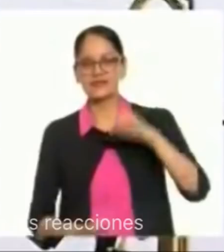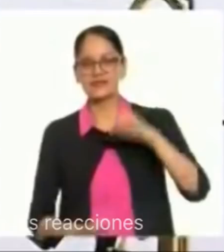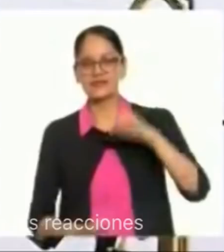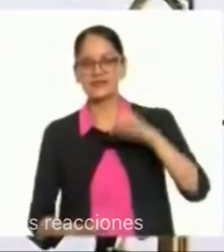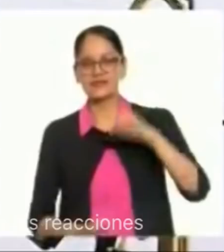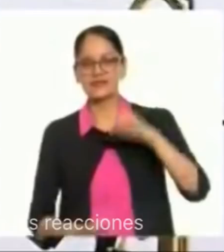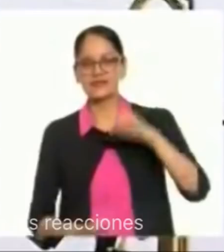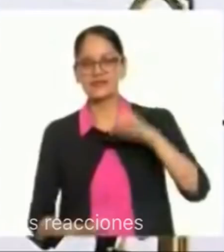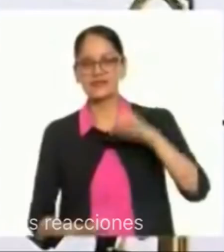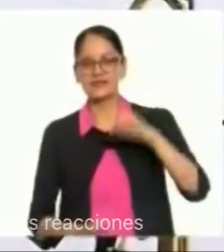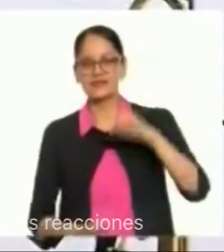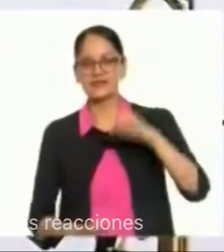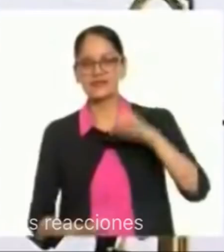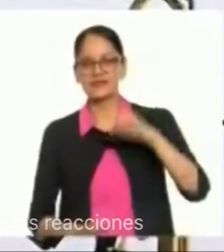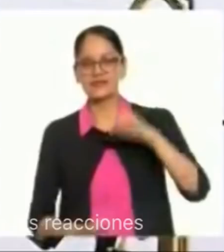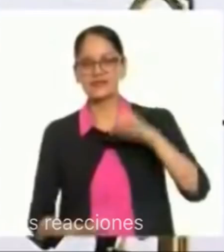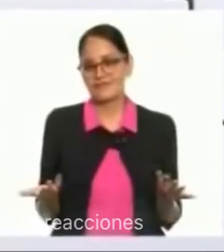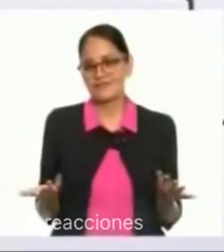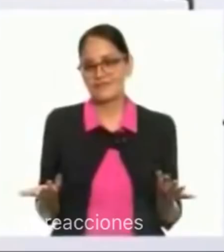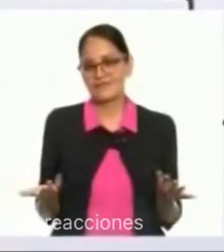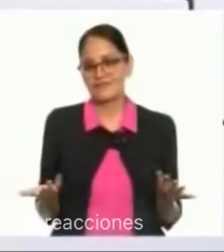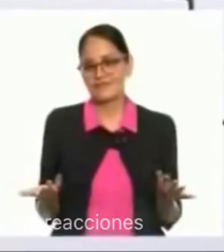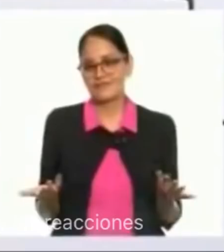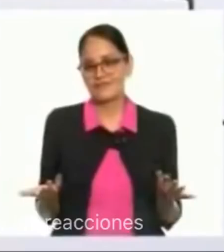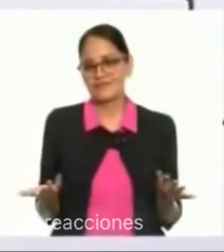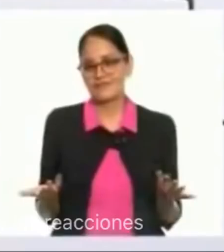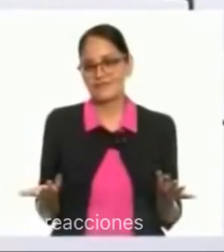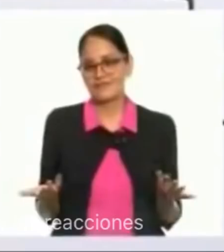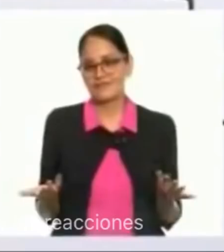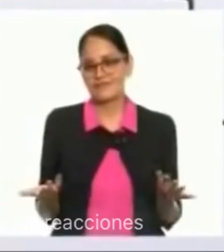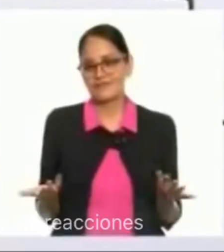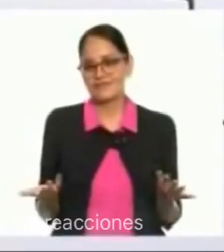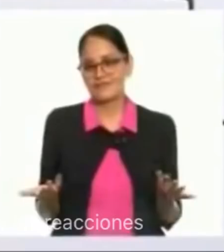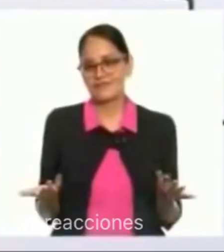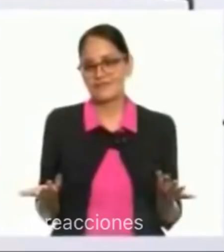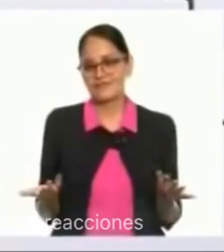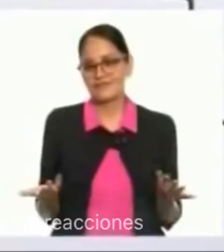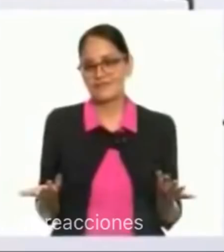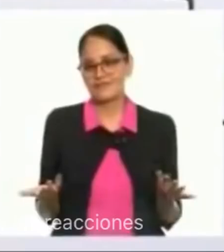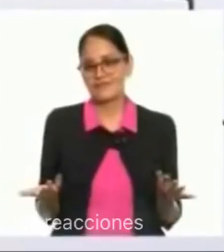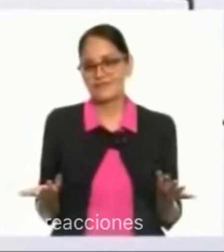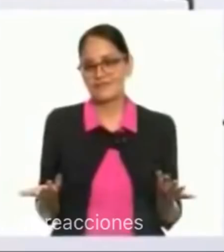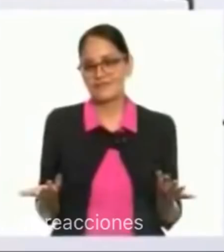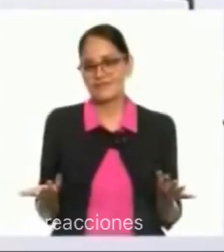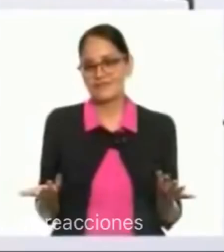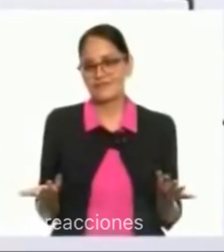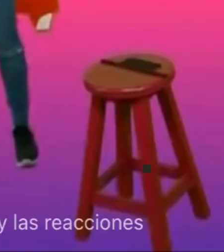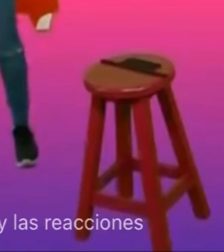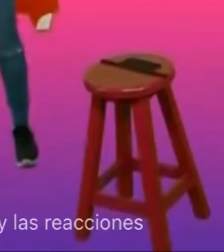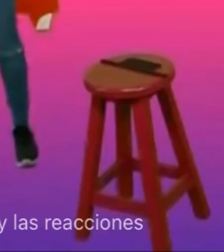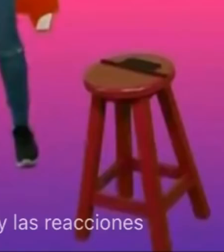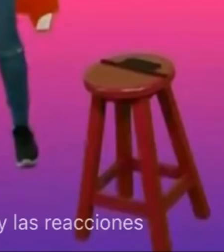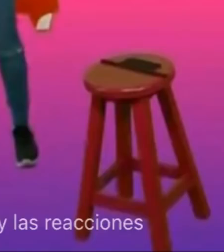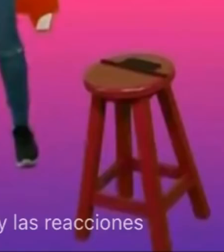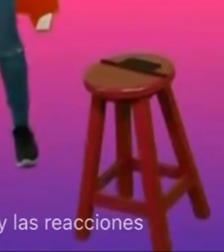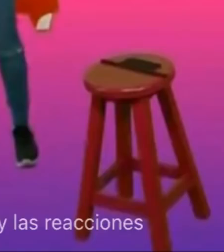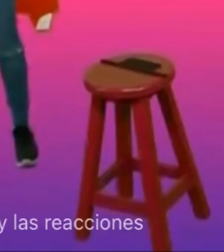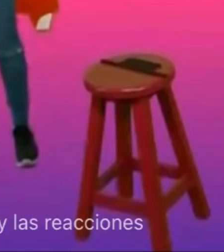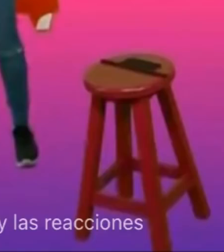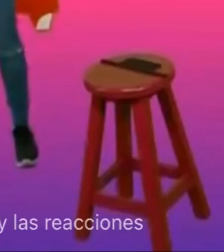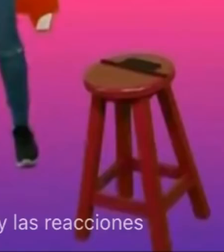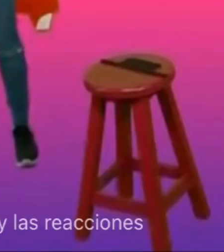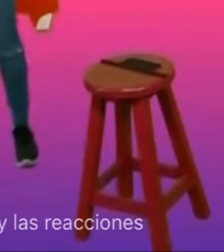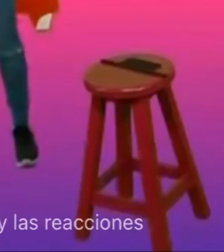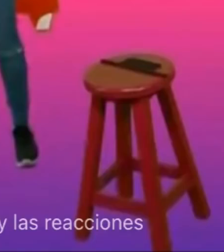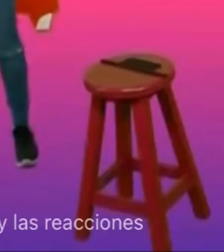3 partes, por separado no suenan, pero si las juntamos suenan muy bien. Este es un trombón de vara. Vamos al ritmo. Hoy vamos a